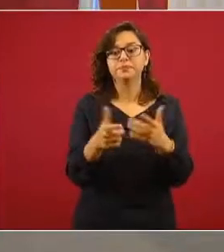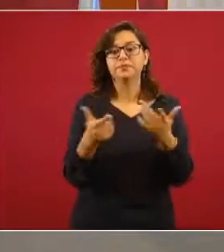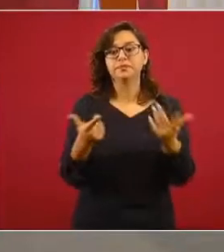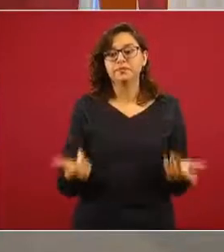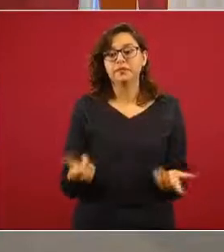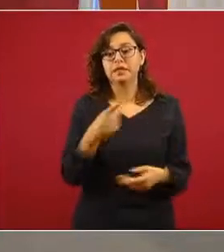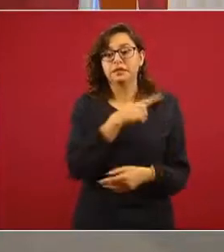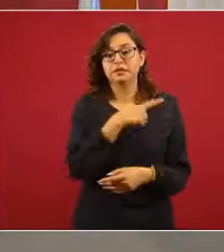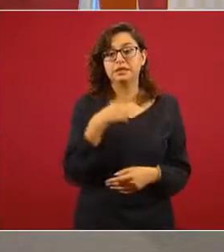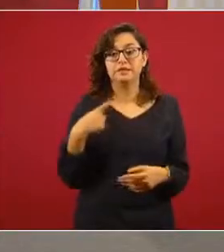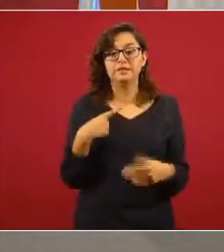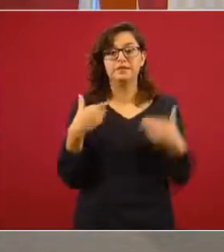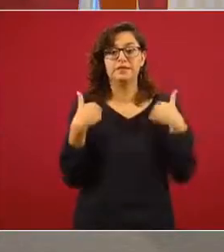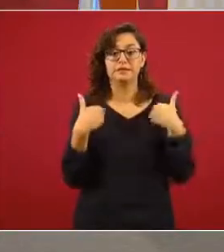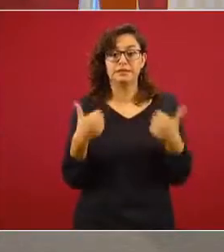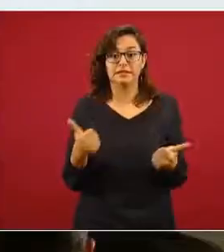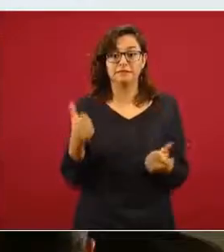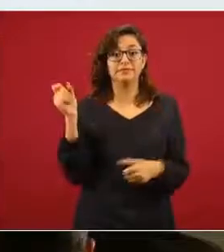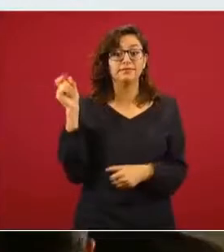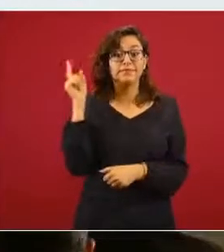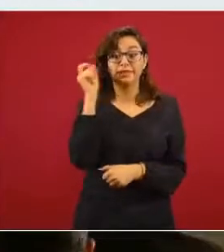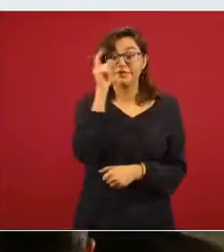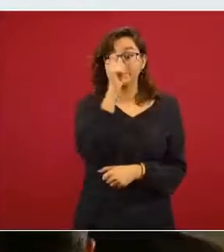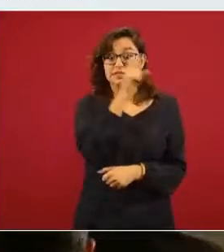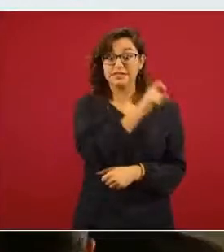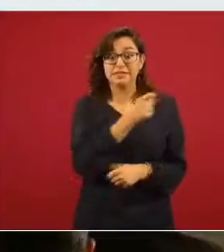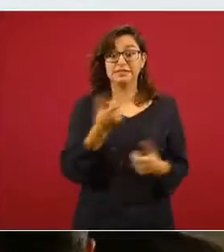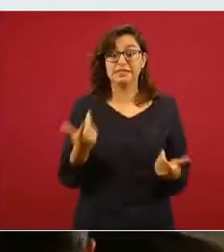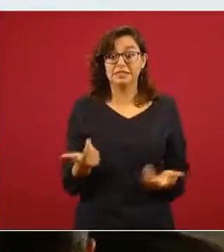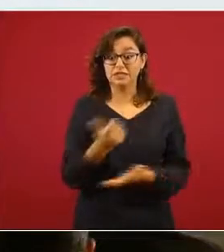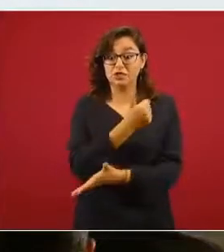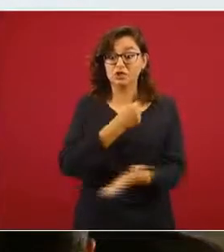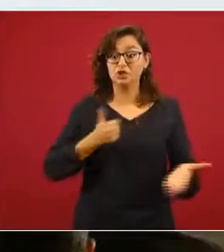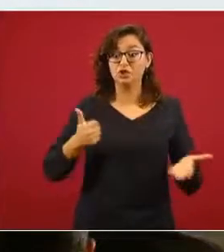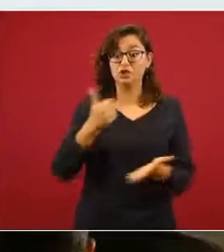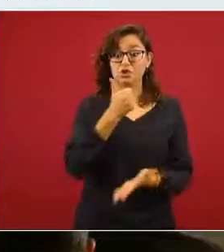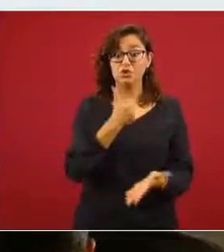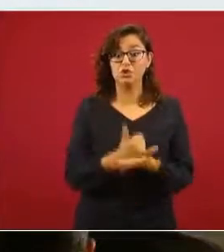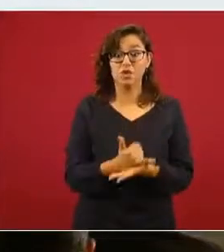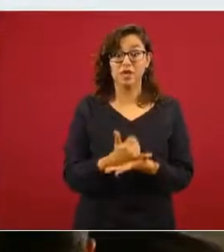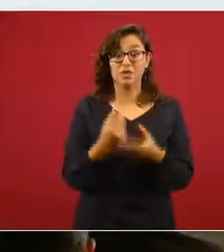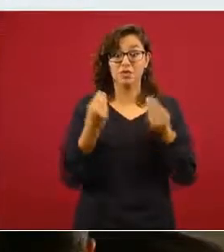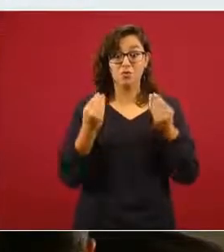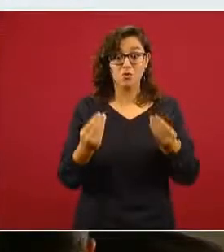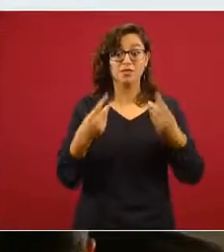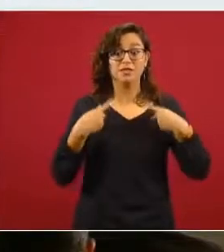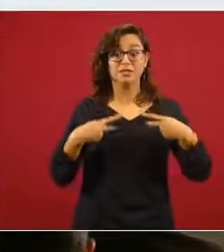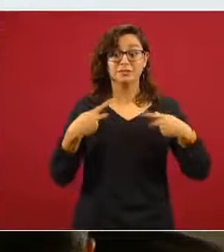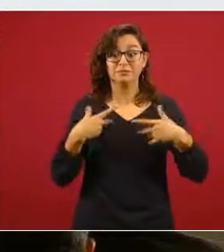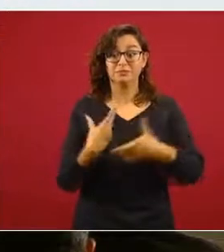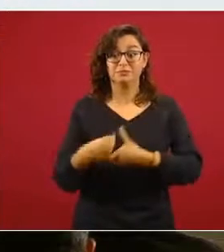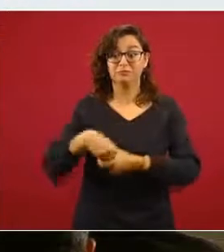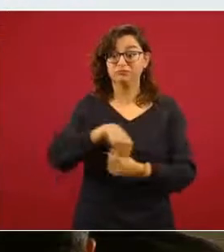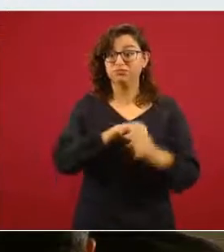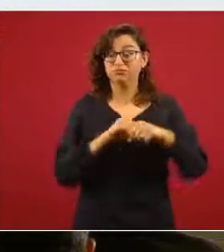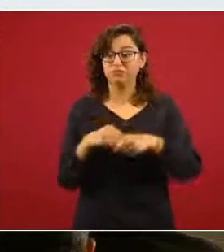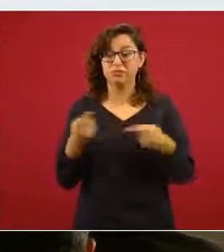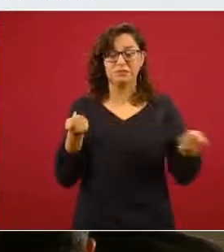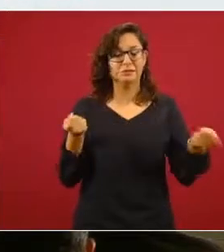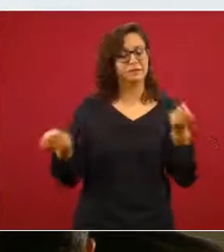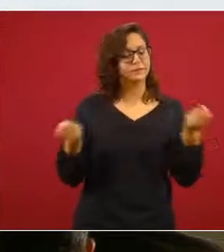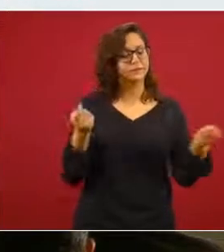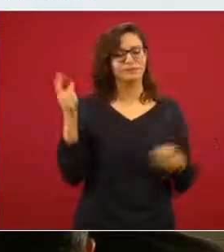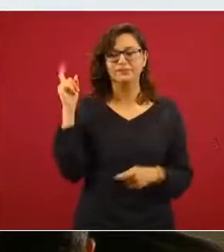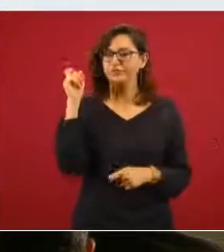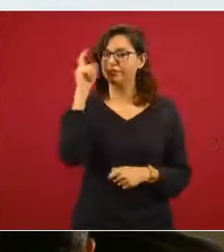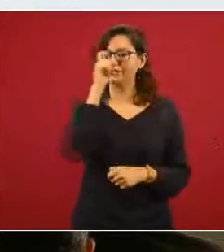la complejidad del control epidémico en zonas urbanas altamente densas. La Ciudad de México, la zona metropolitana